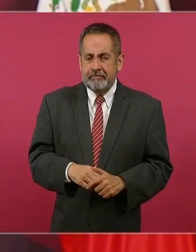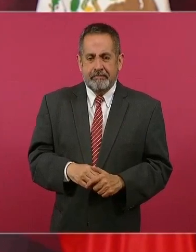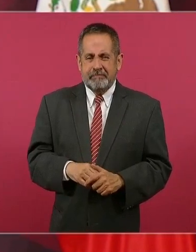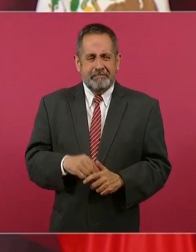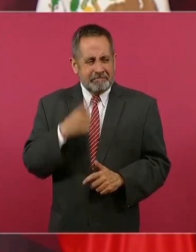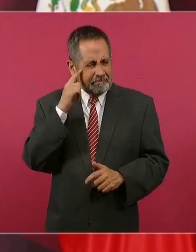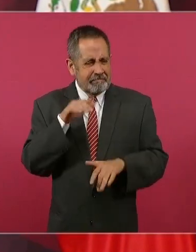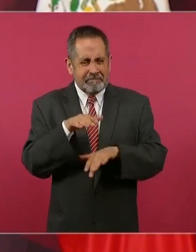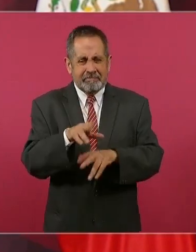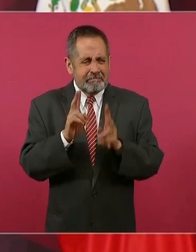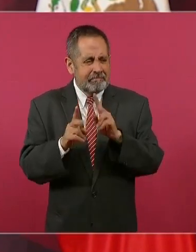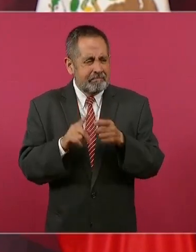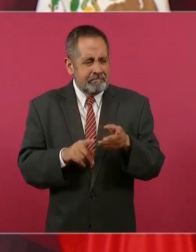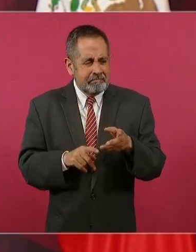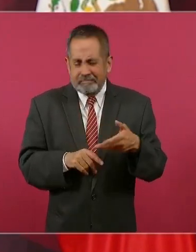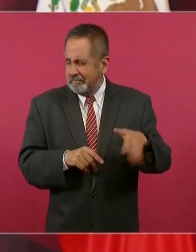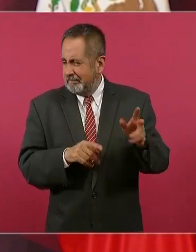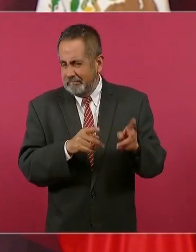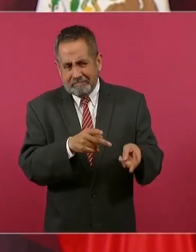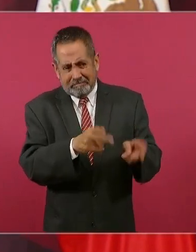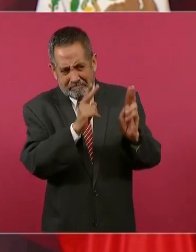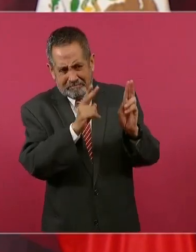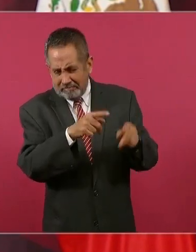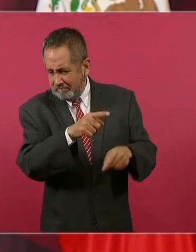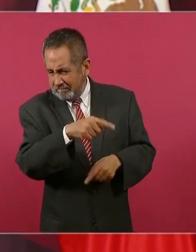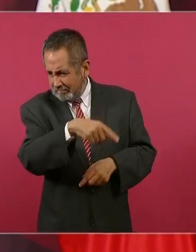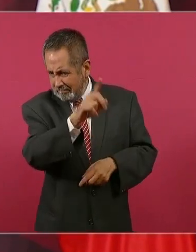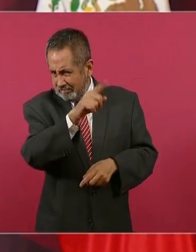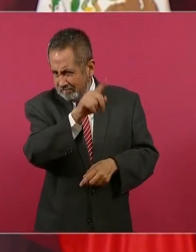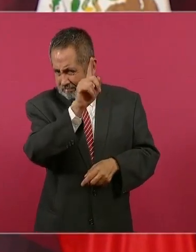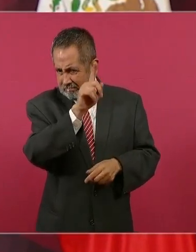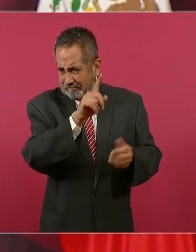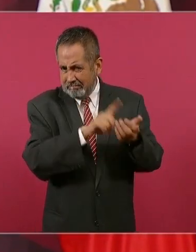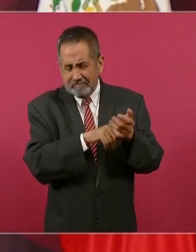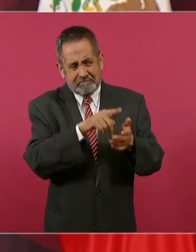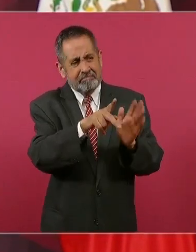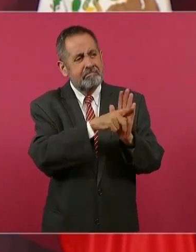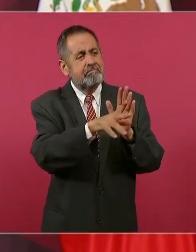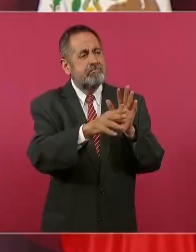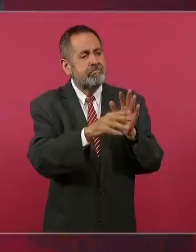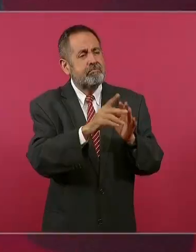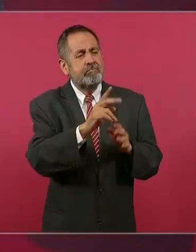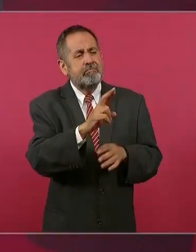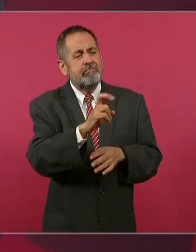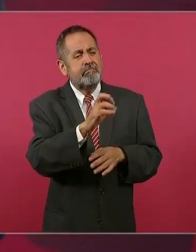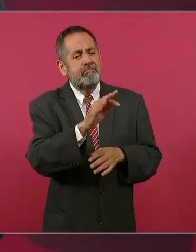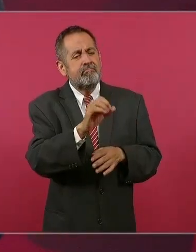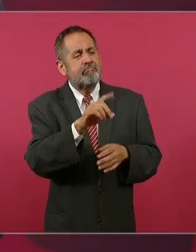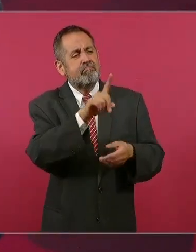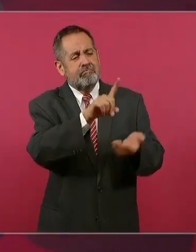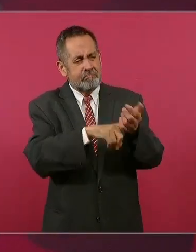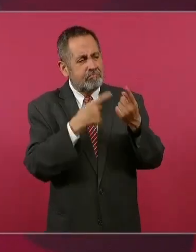tratamos el asunto? Que lo traten en el Reforma